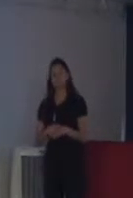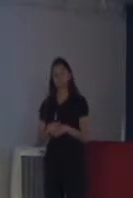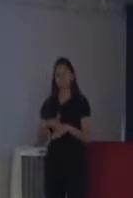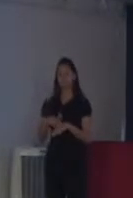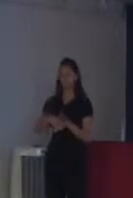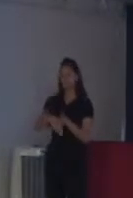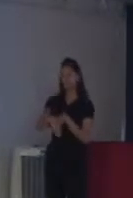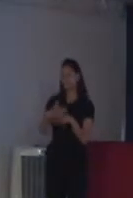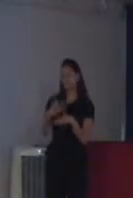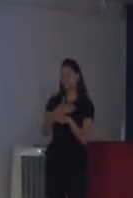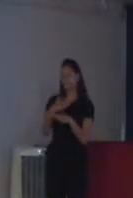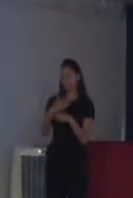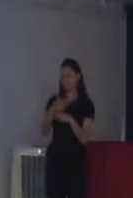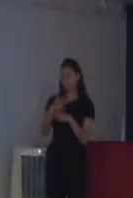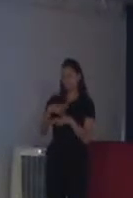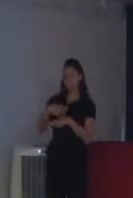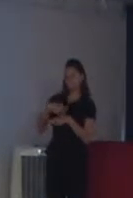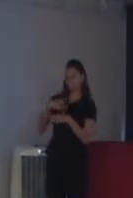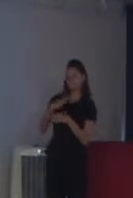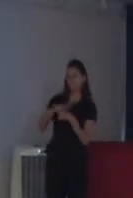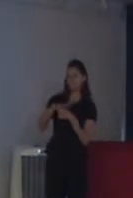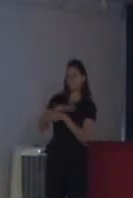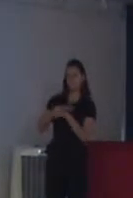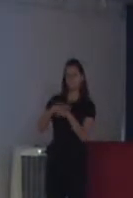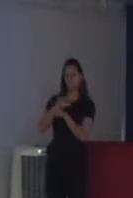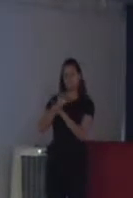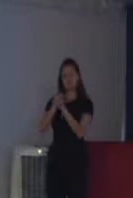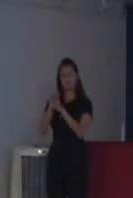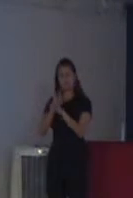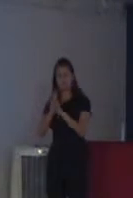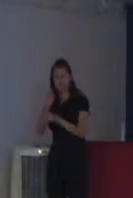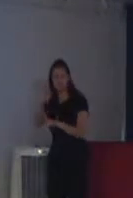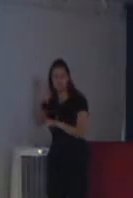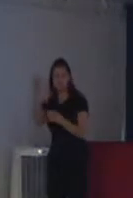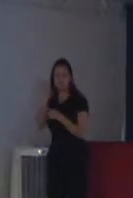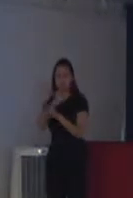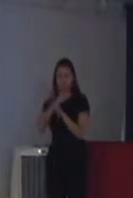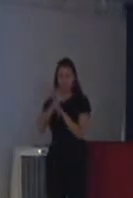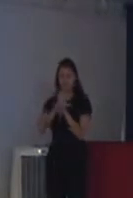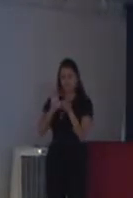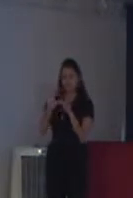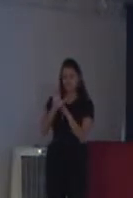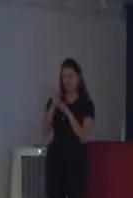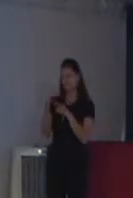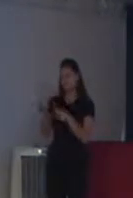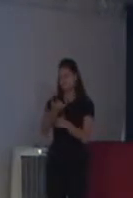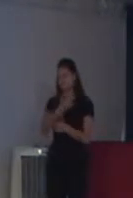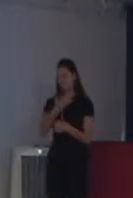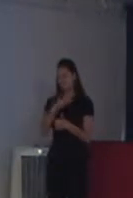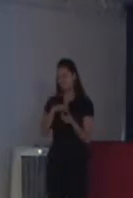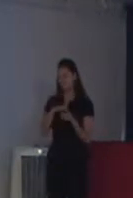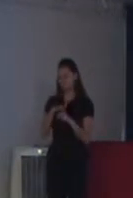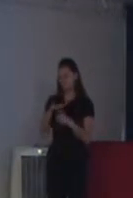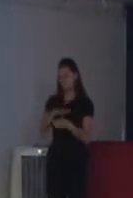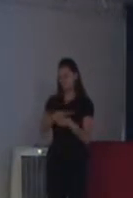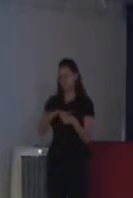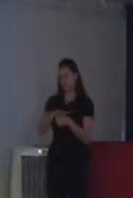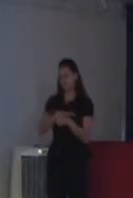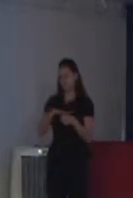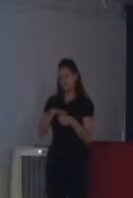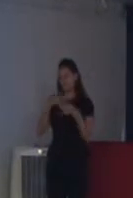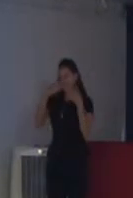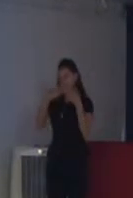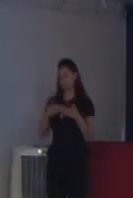complejidades o fenómenos sociopolíticos y socioculturales por los que atraviesa la población con discapacidad y las personas con discapacidad en un